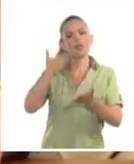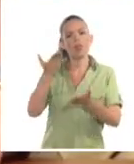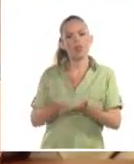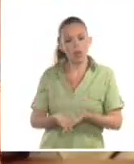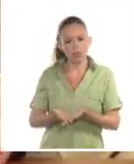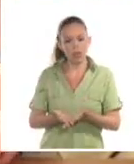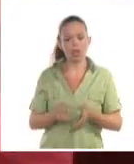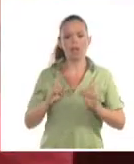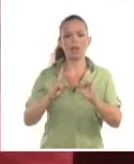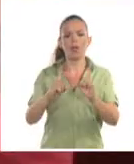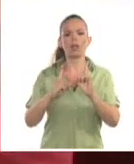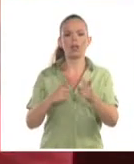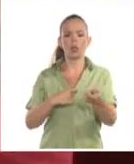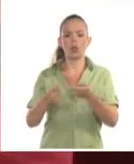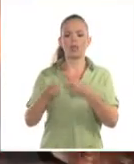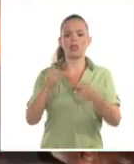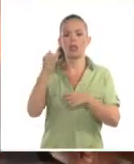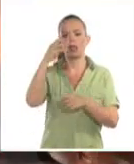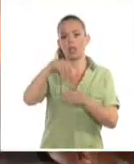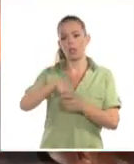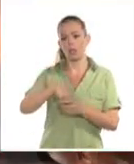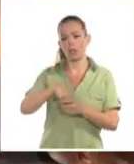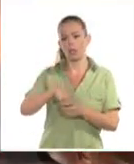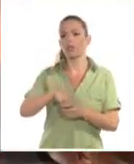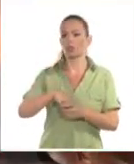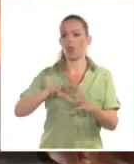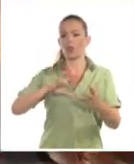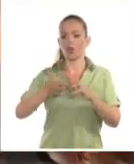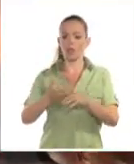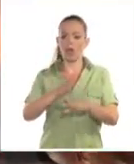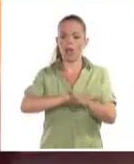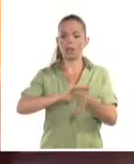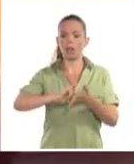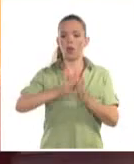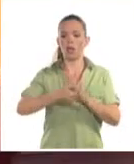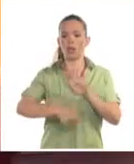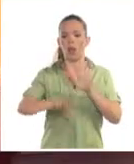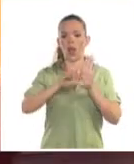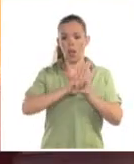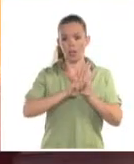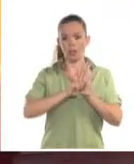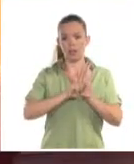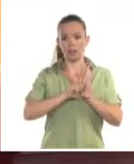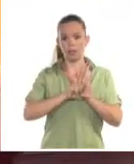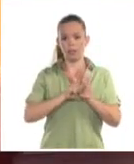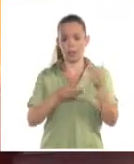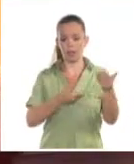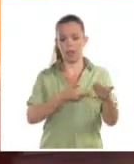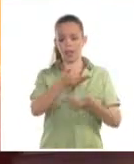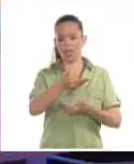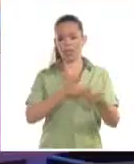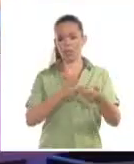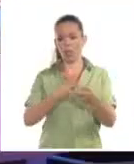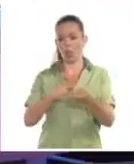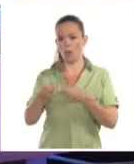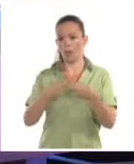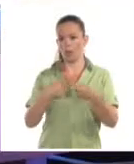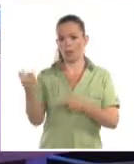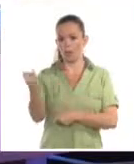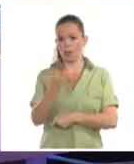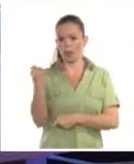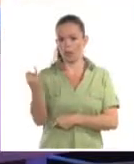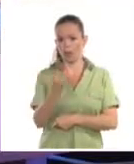interior la política de anteproyecto de decreto ley sobre arbitraje y mediación comercial internacional